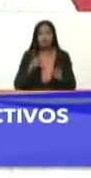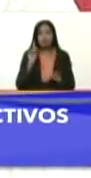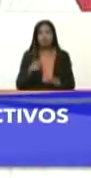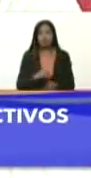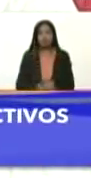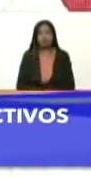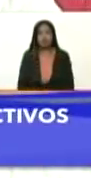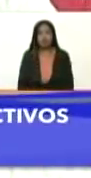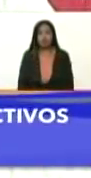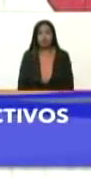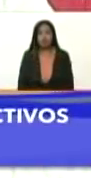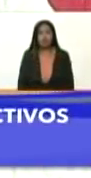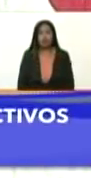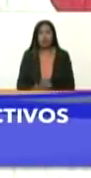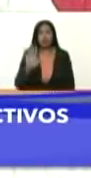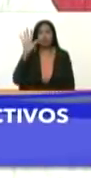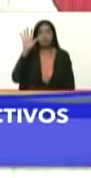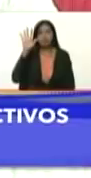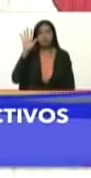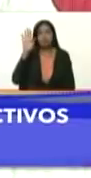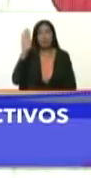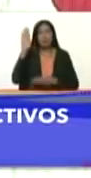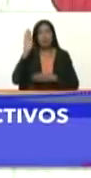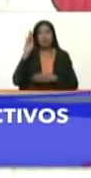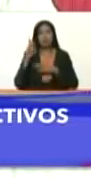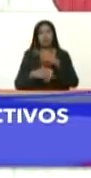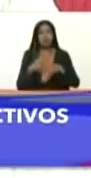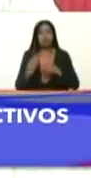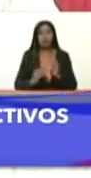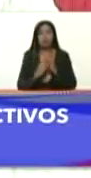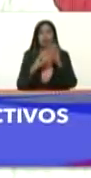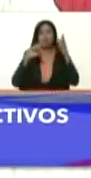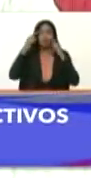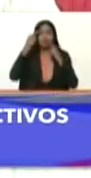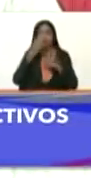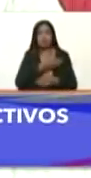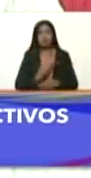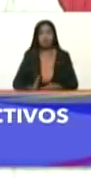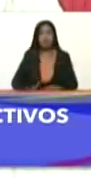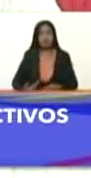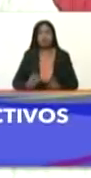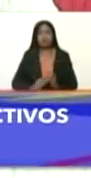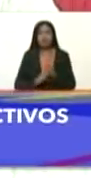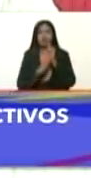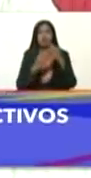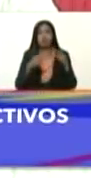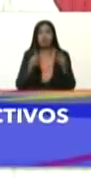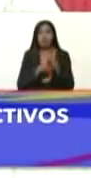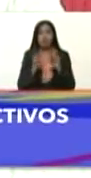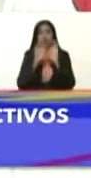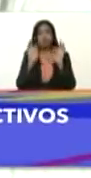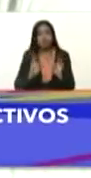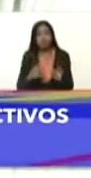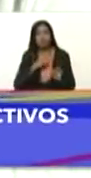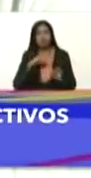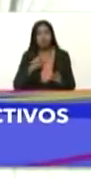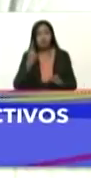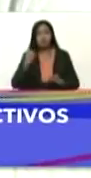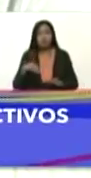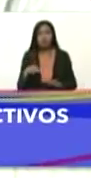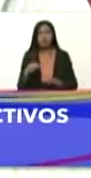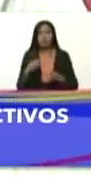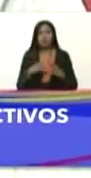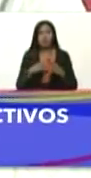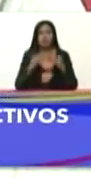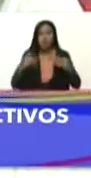con compromiso con la revolución, con el legado del comandante Chávez, presidente, y con su liderazgo. De manera que cuente